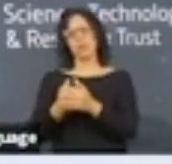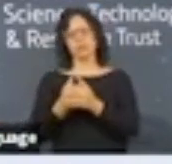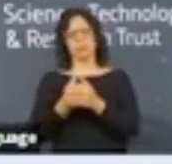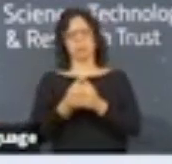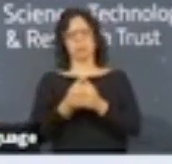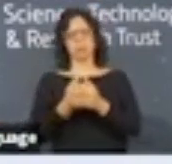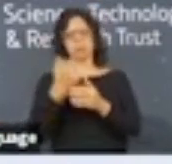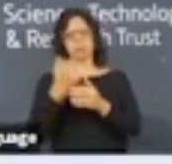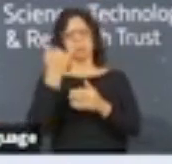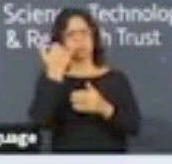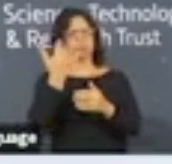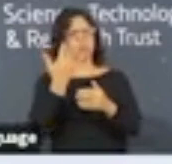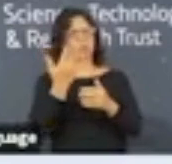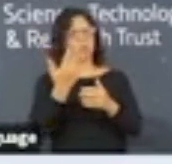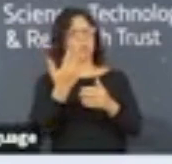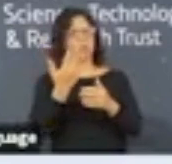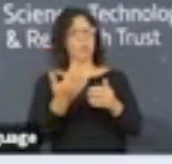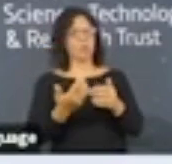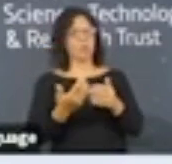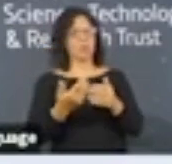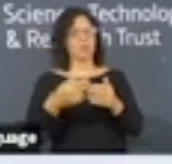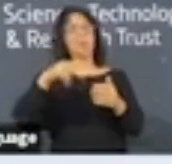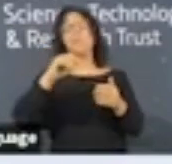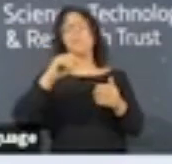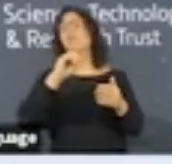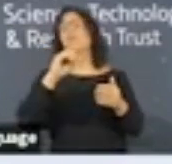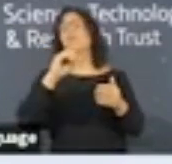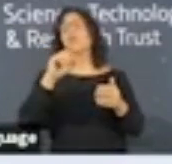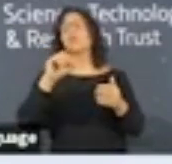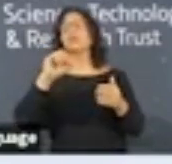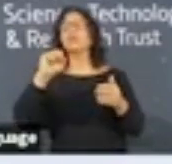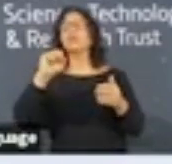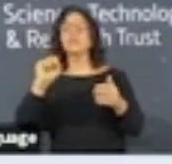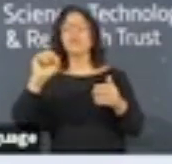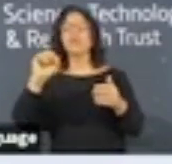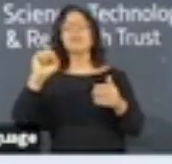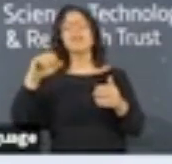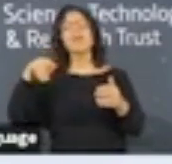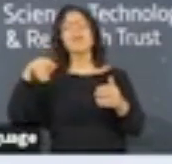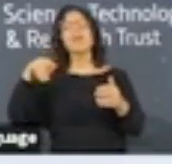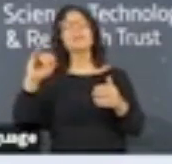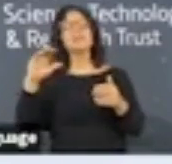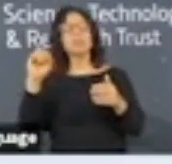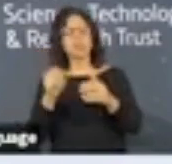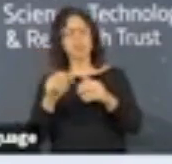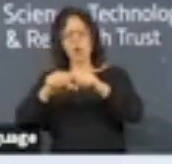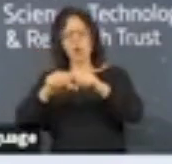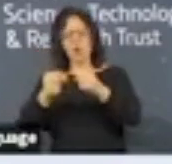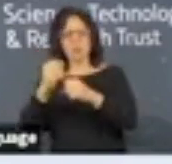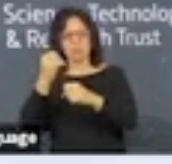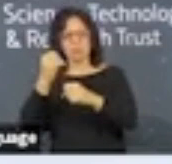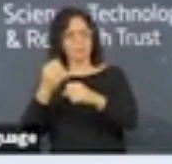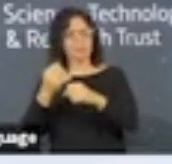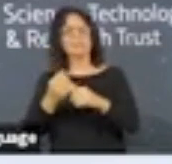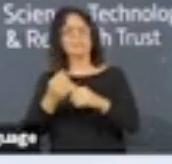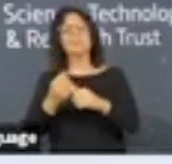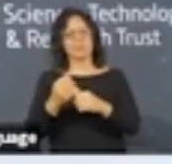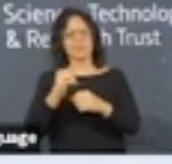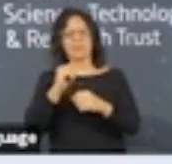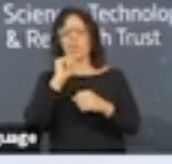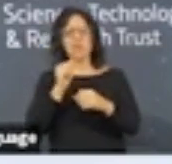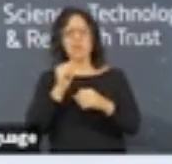o abiertos, los medidores de agua inundados, cuando los cementerios no están bien